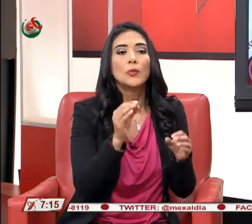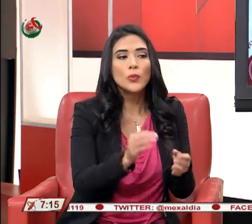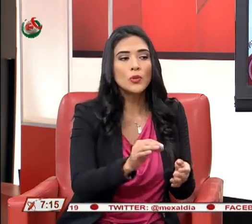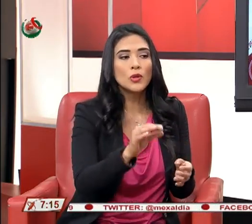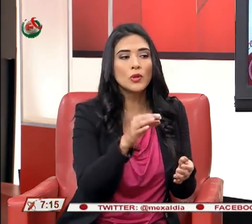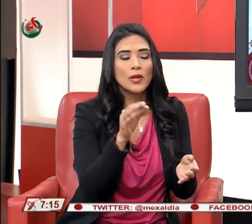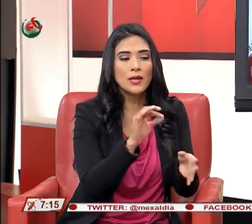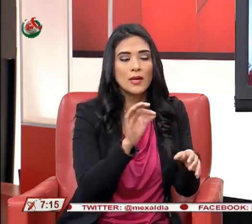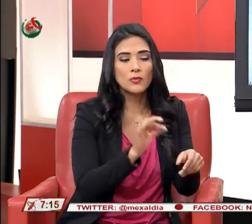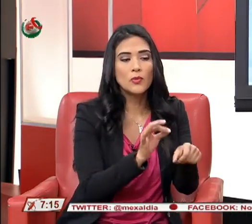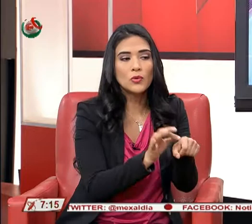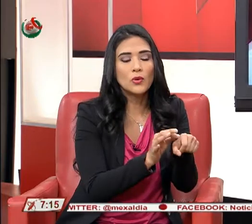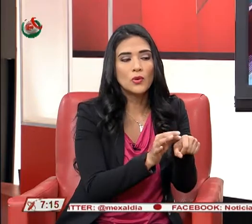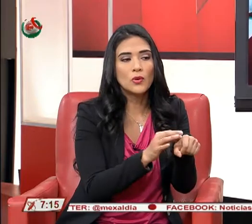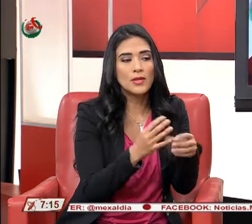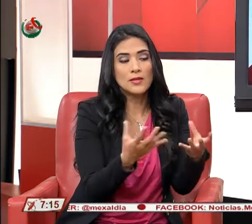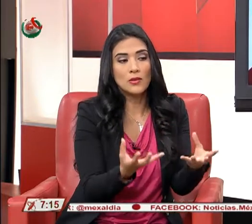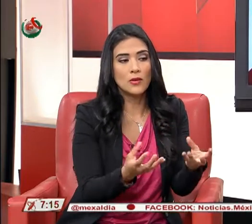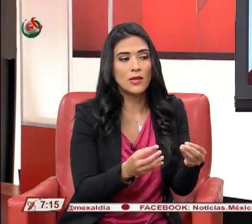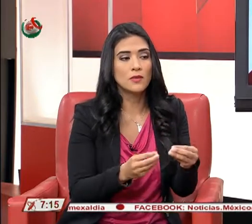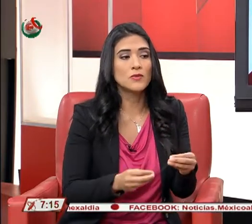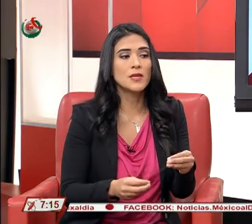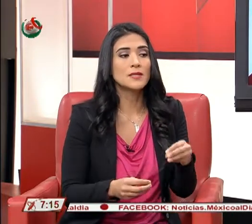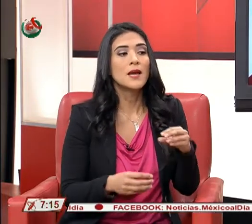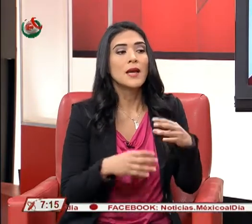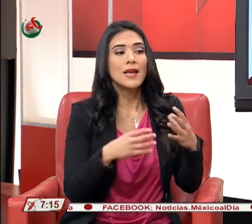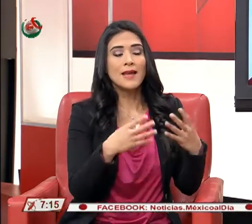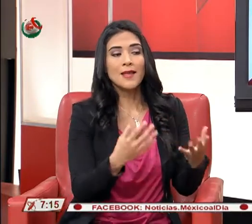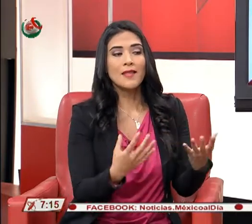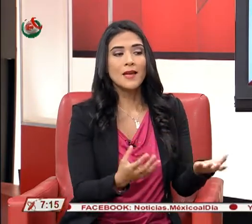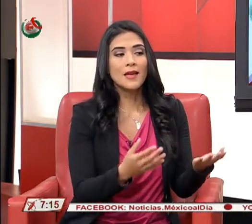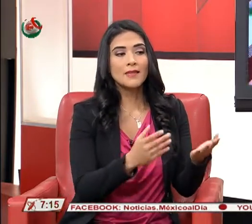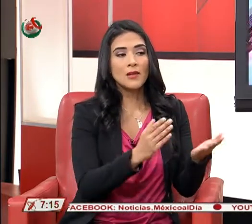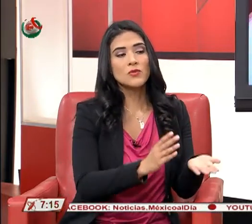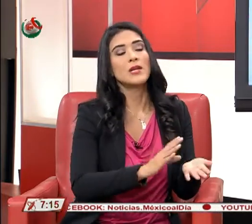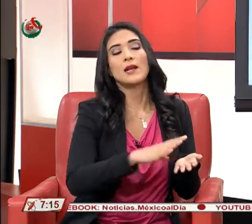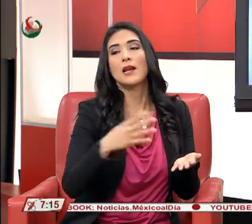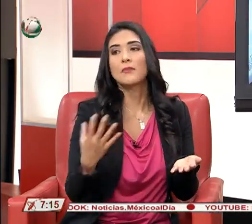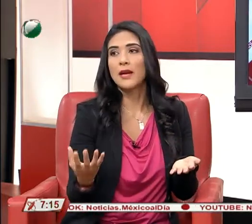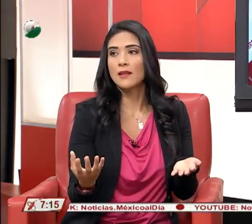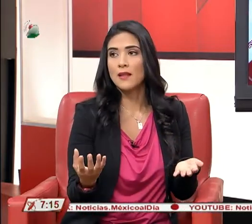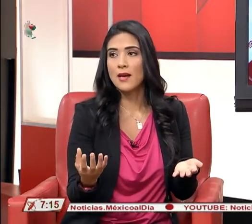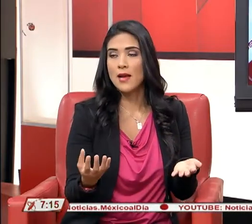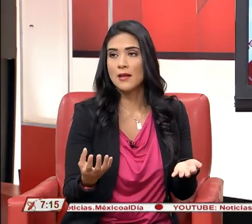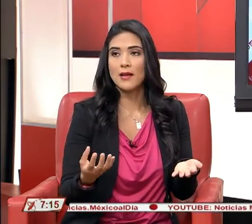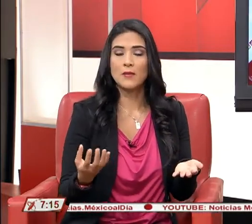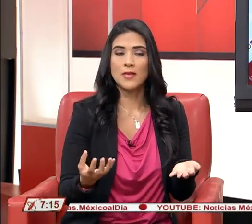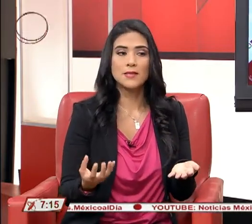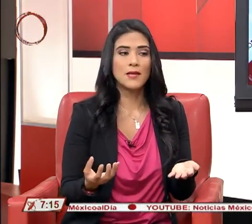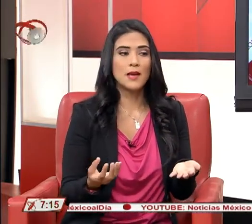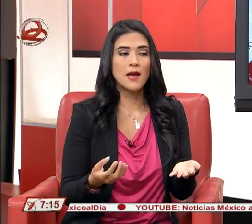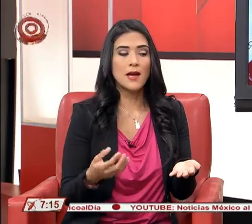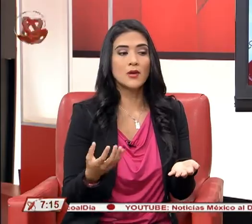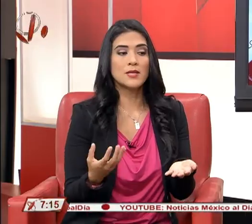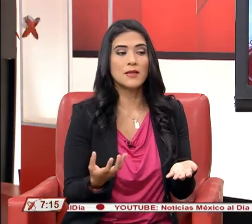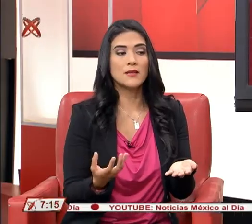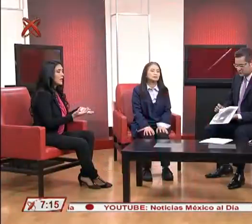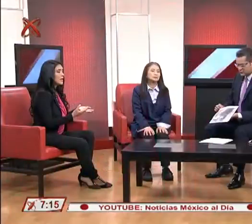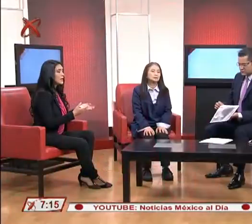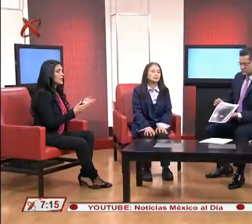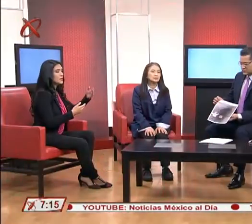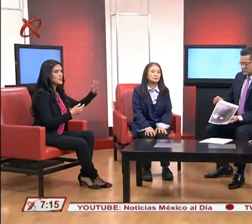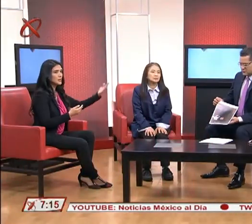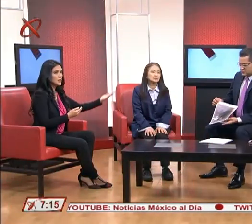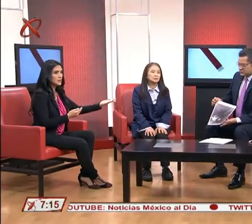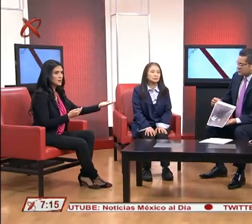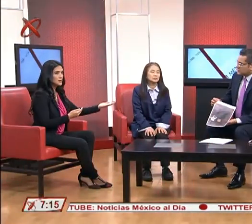significa punto que se toca. Entonces, la idea de ella traducirla a la parte de la medicina